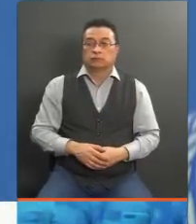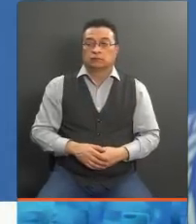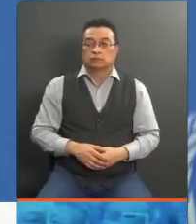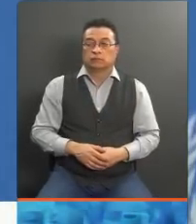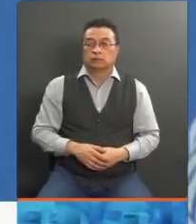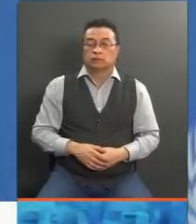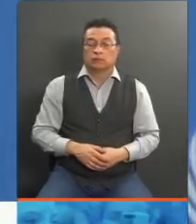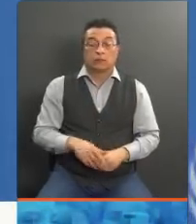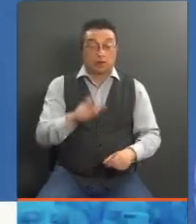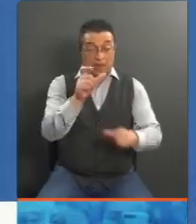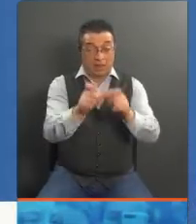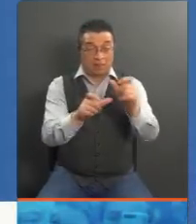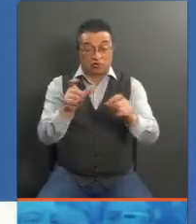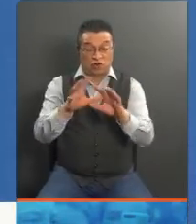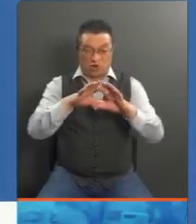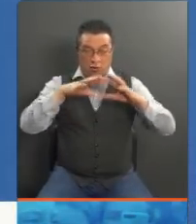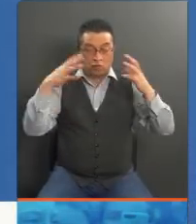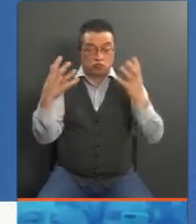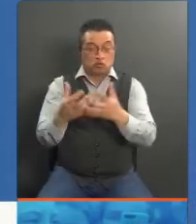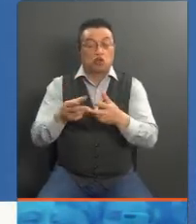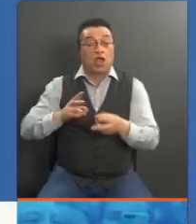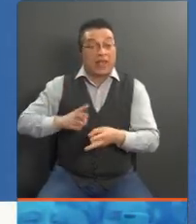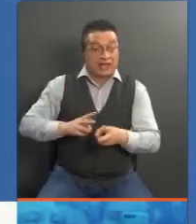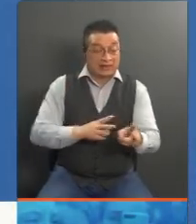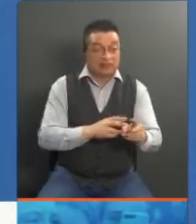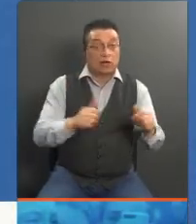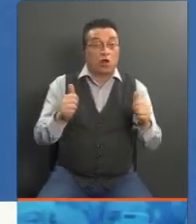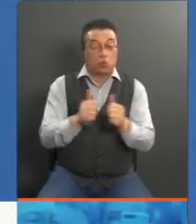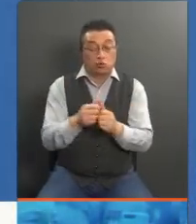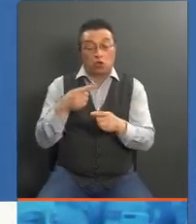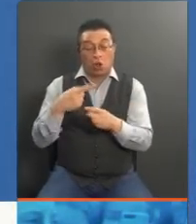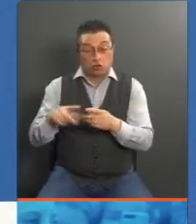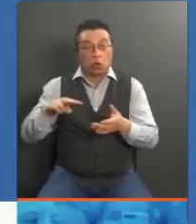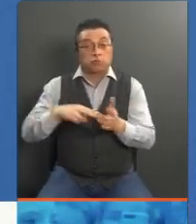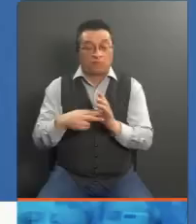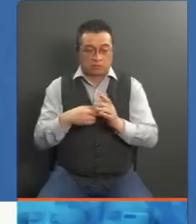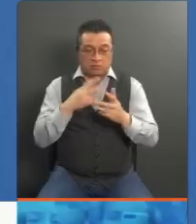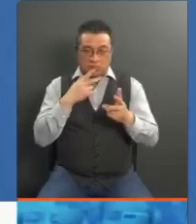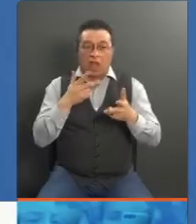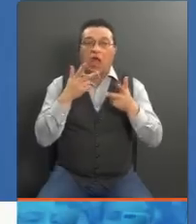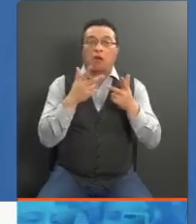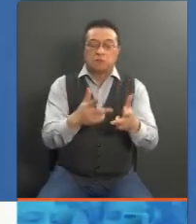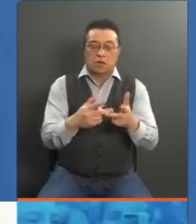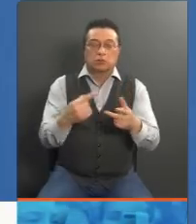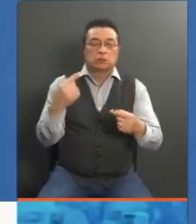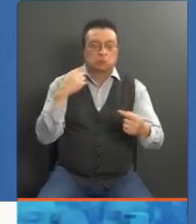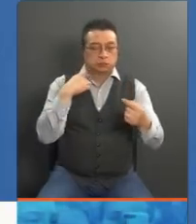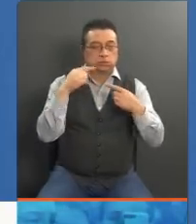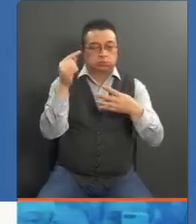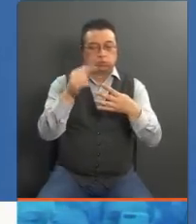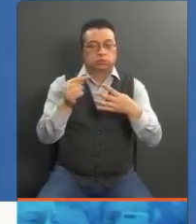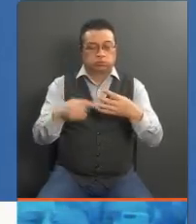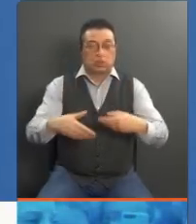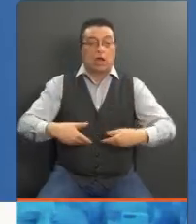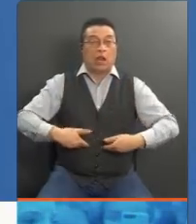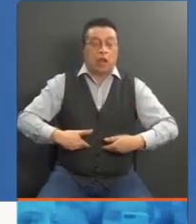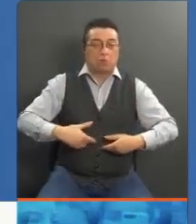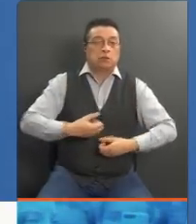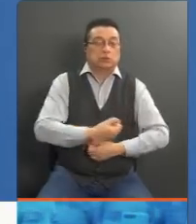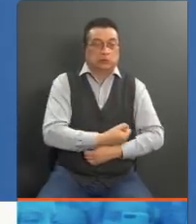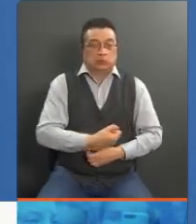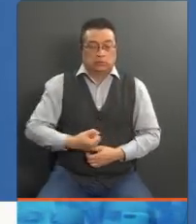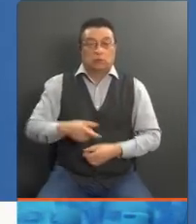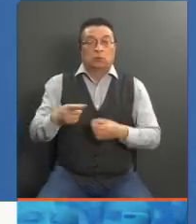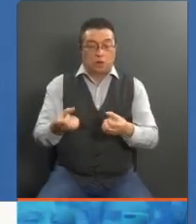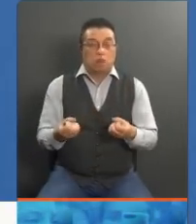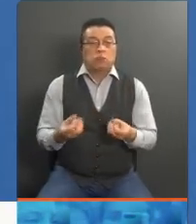Para la gente alrededor del mundo, la guerra, junto con otras crisis, amenaza con provocar una ola sin precedentes de hambre y miseria, que a su paso